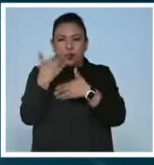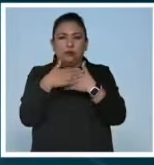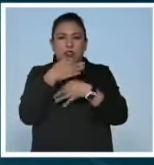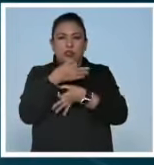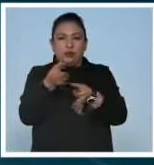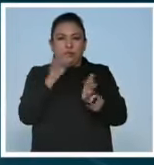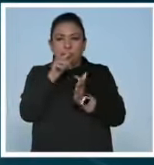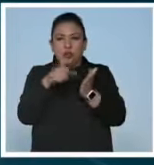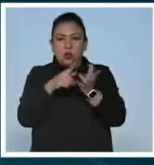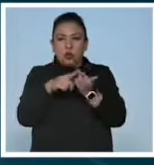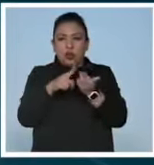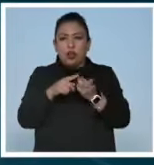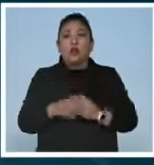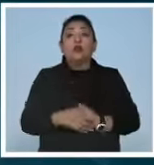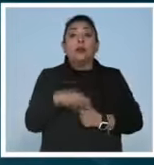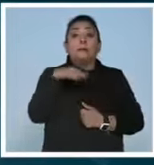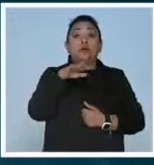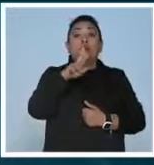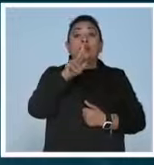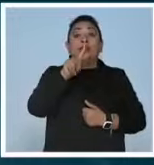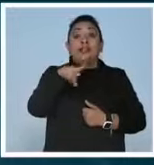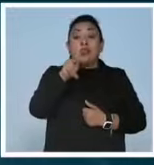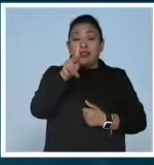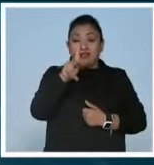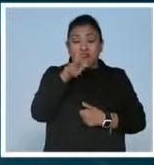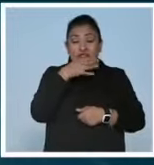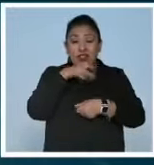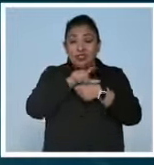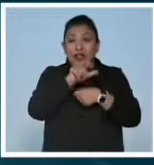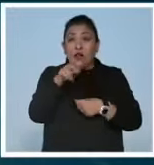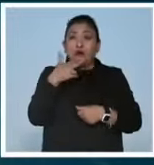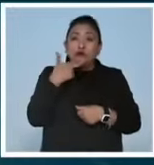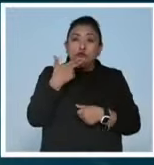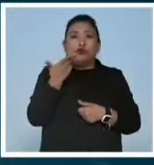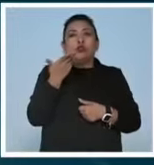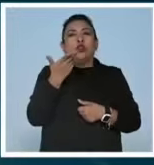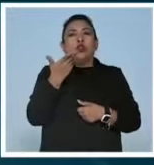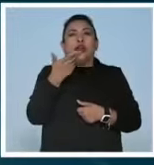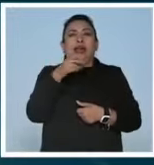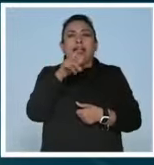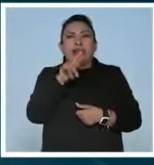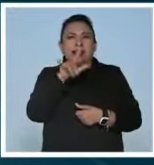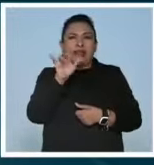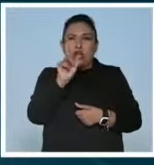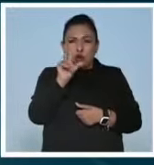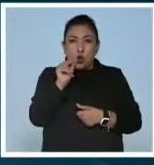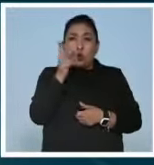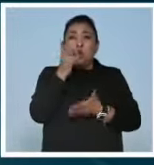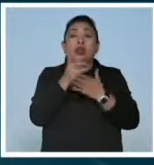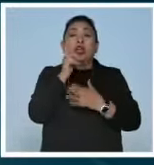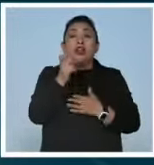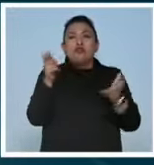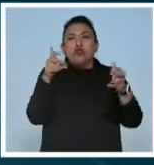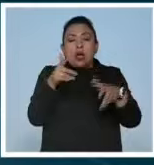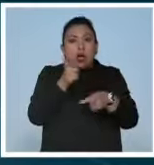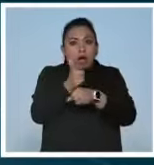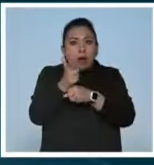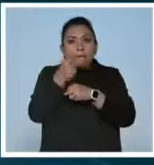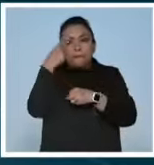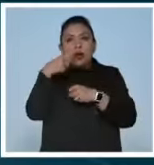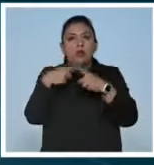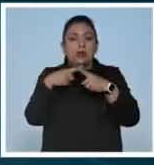a confirmarse. MUTEC nunca ha sido un festival que se base en las tendencias o en los headliners. Lo que lo hace único es que es un foro de descubrimiento